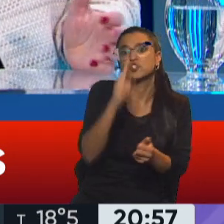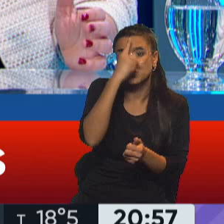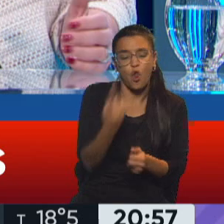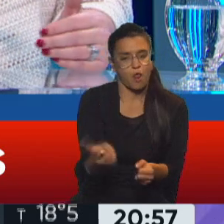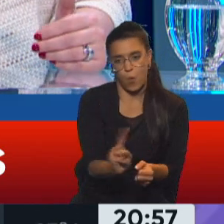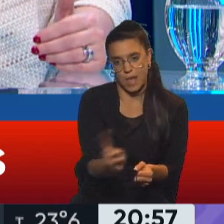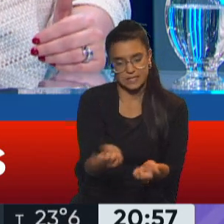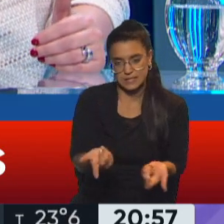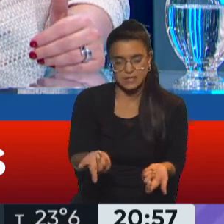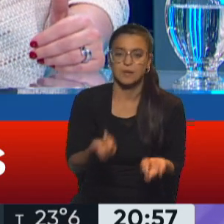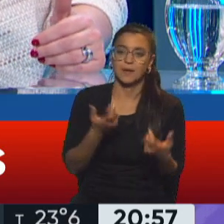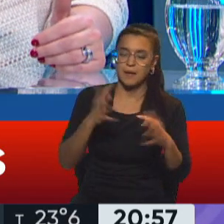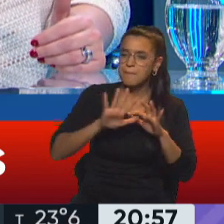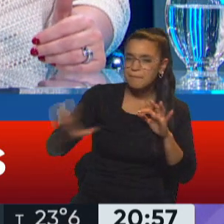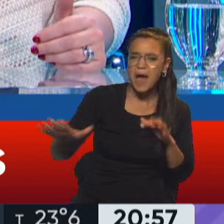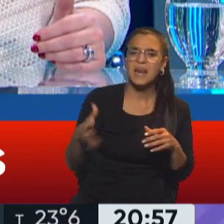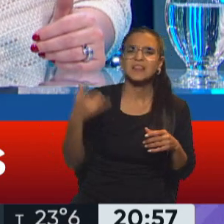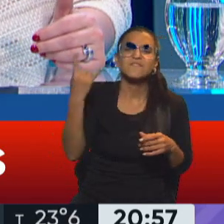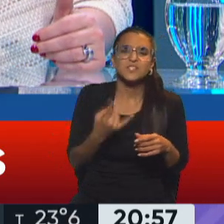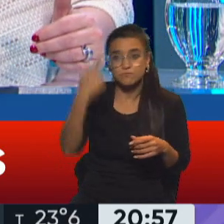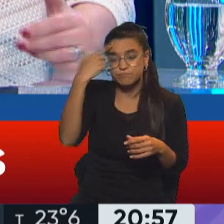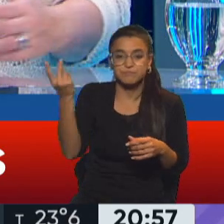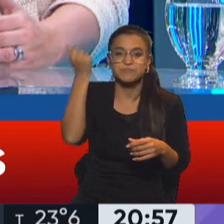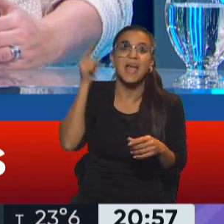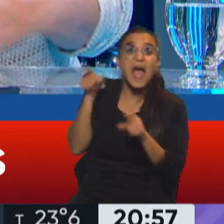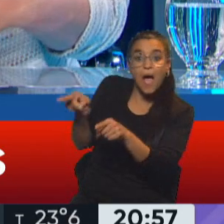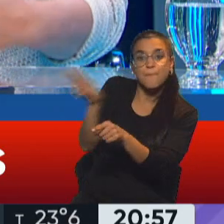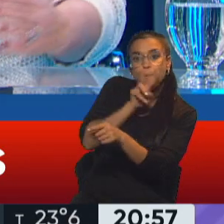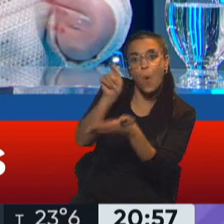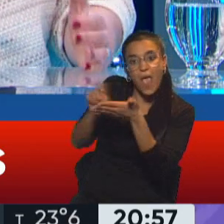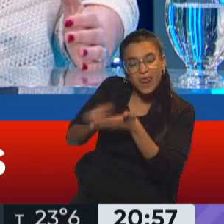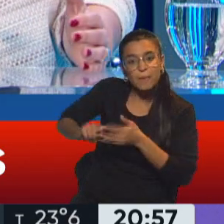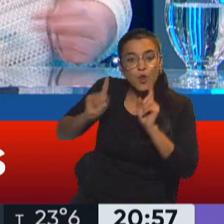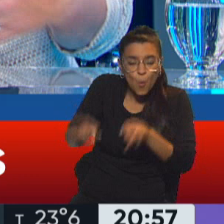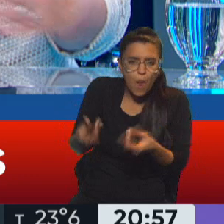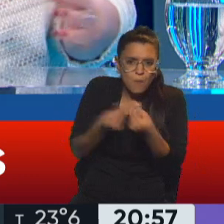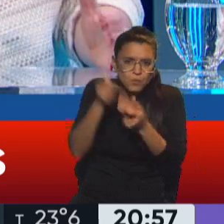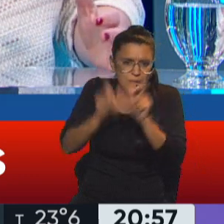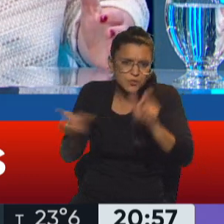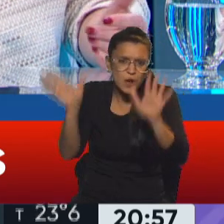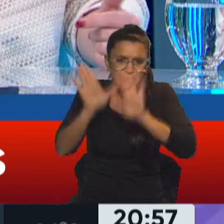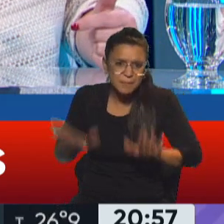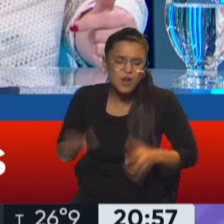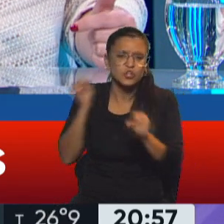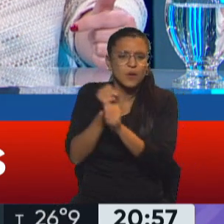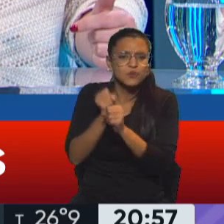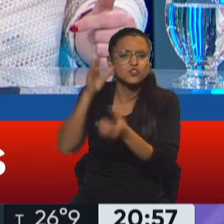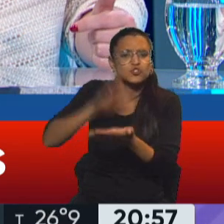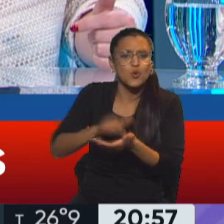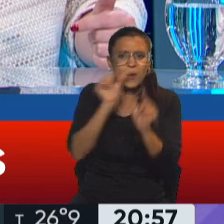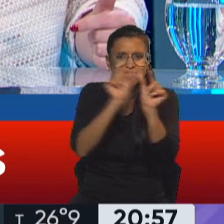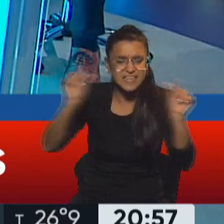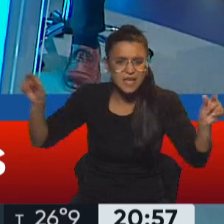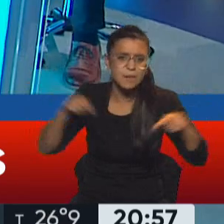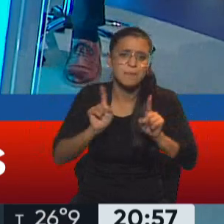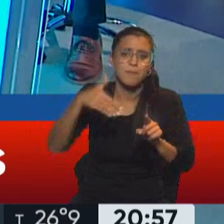porque digo, independientemente de que esta ficción se le haya ocurrido a ella y sea la autora, te repito, hay un montón de gente que preparó y trabajó sobre esta ficción. Claro, bueno, el